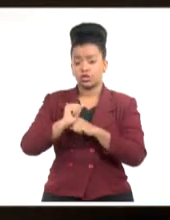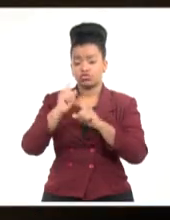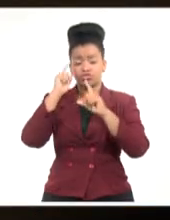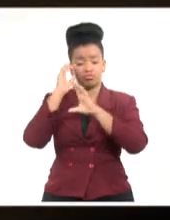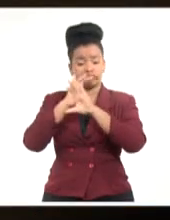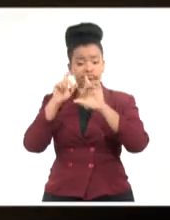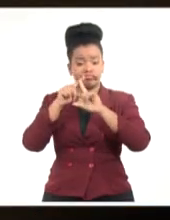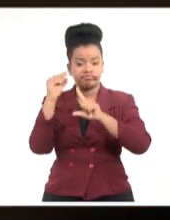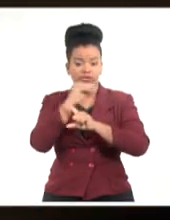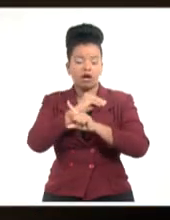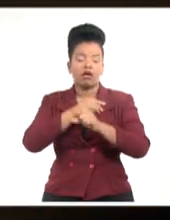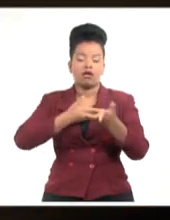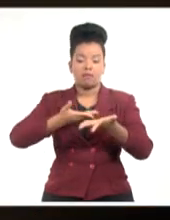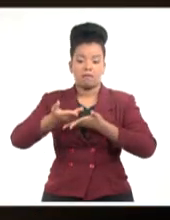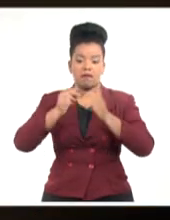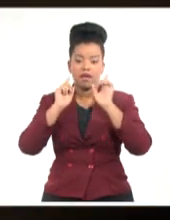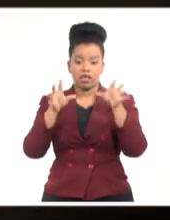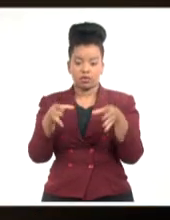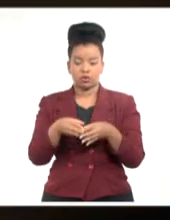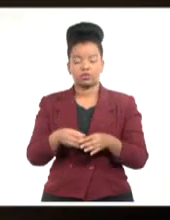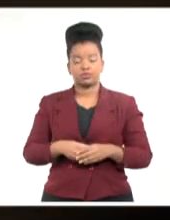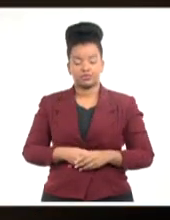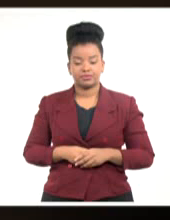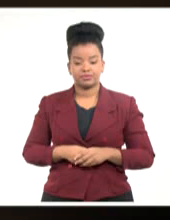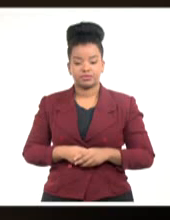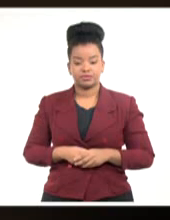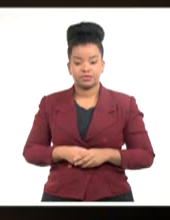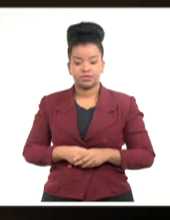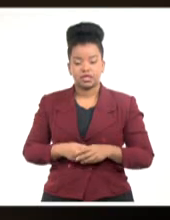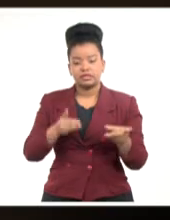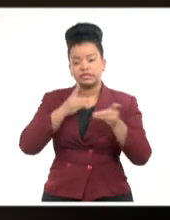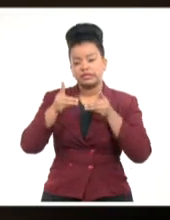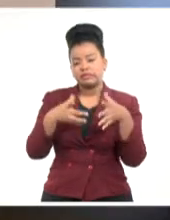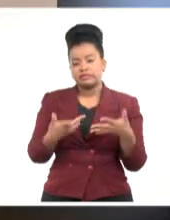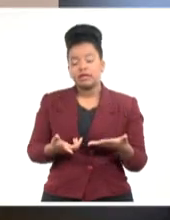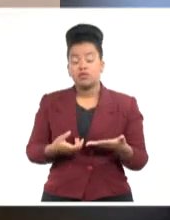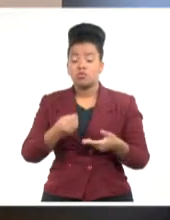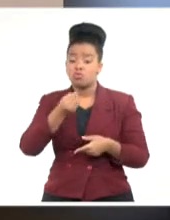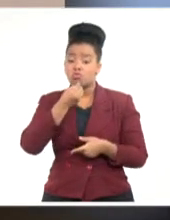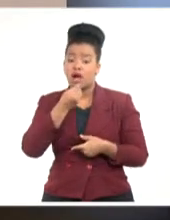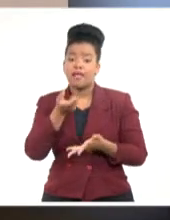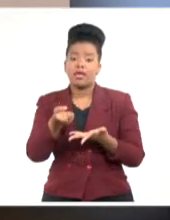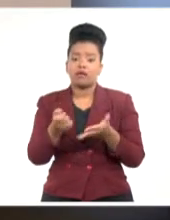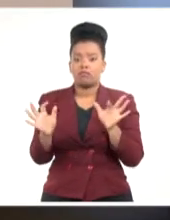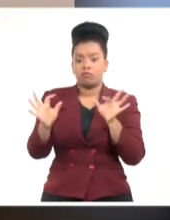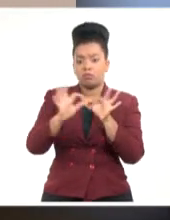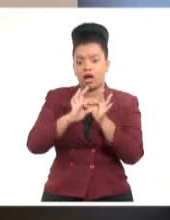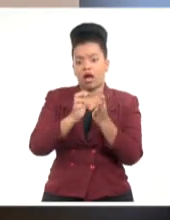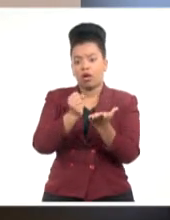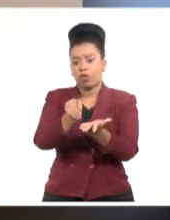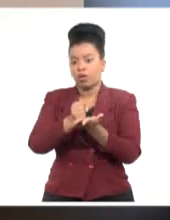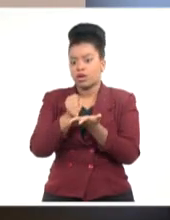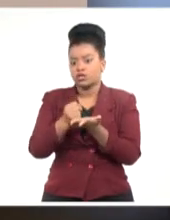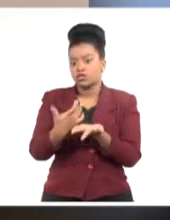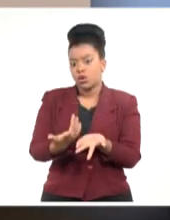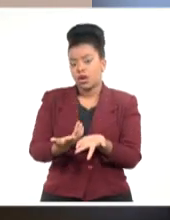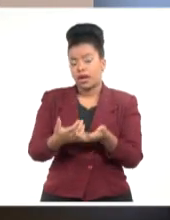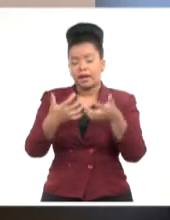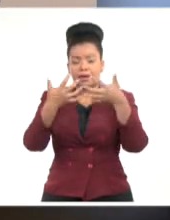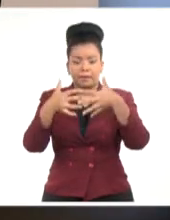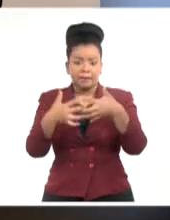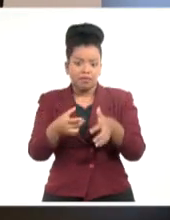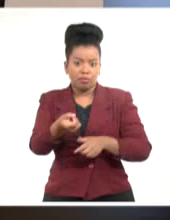e Innovación, Celso Pancera, sobre las posibilidades de colaboración entre Cuba y Brasil en los sectores de la industria farmacéutica,